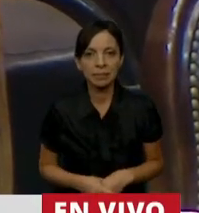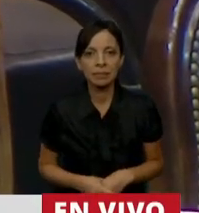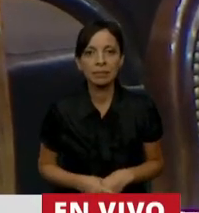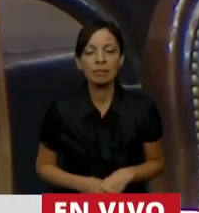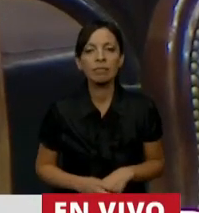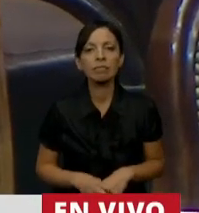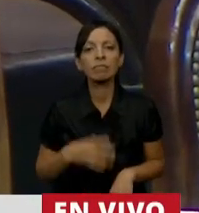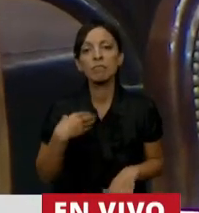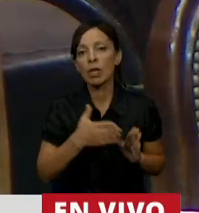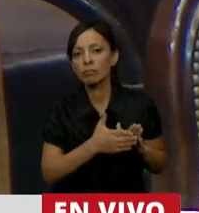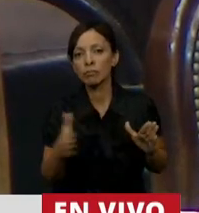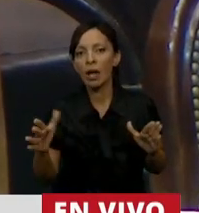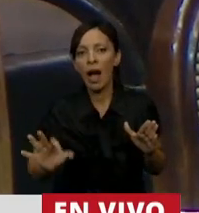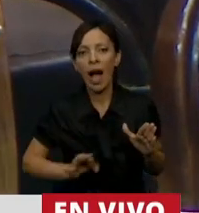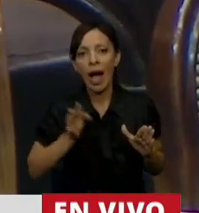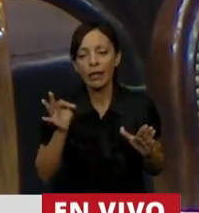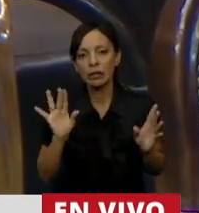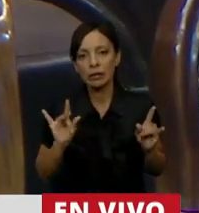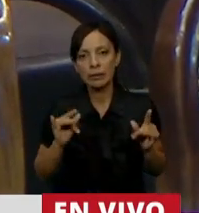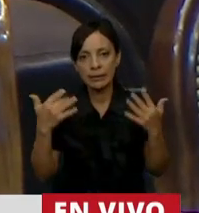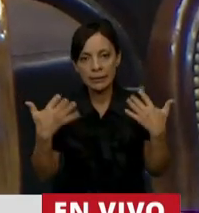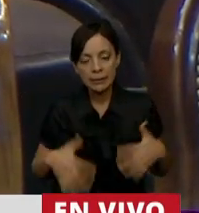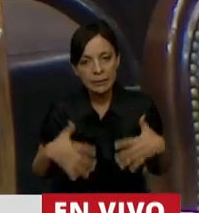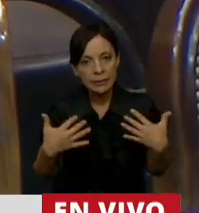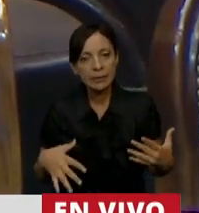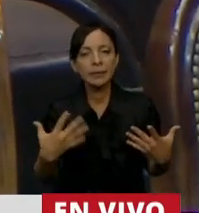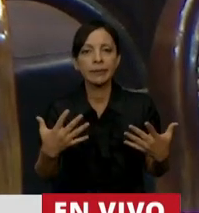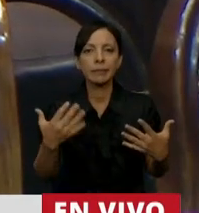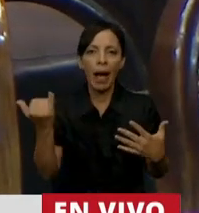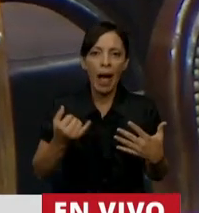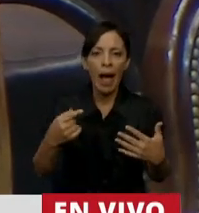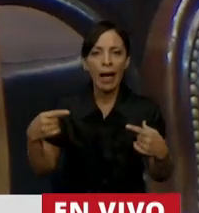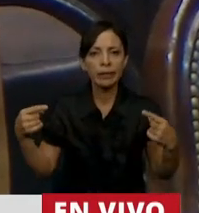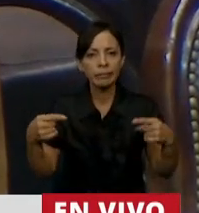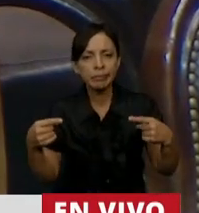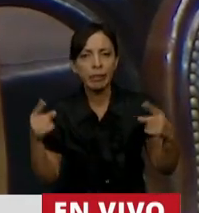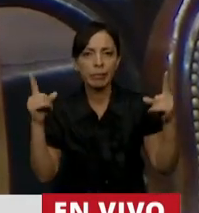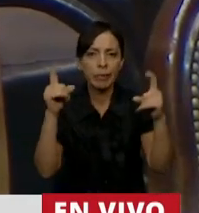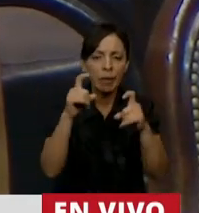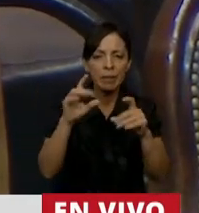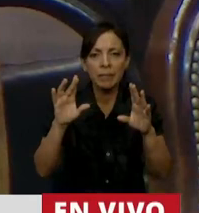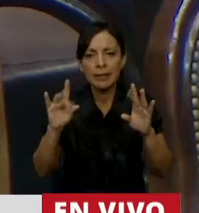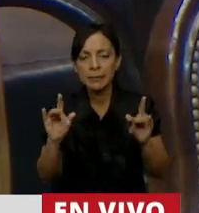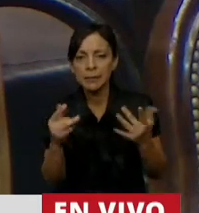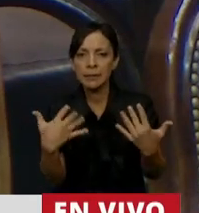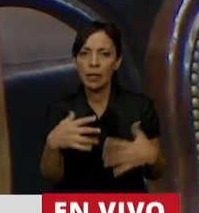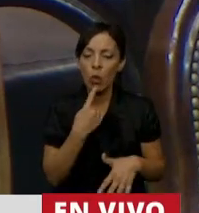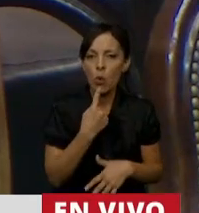Indudablemente hemos transcurrido un año muy difícil, cargado de adversidades, complejo, con mucha